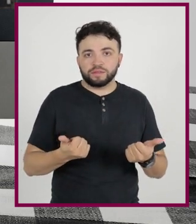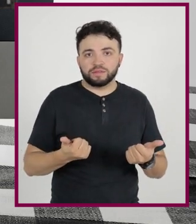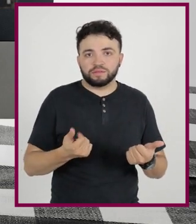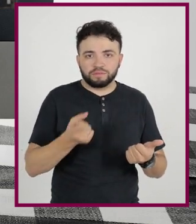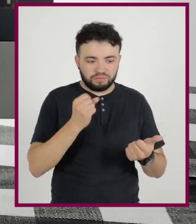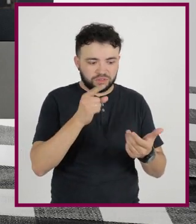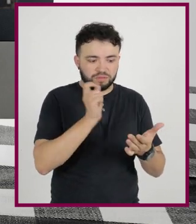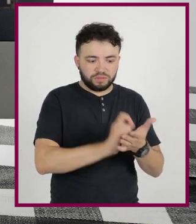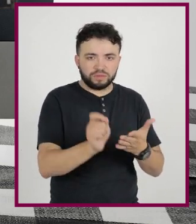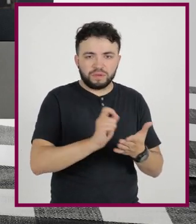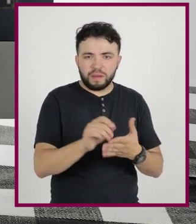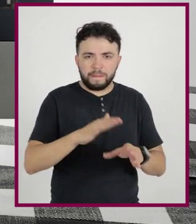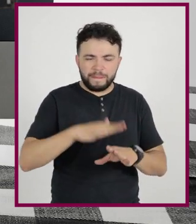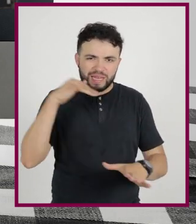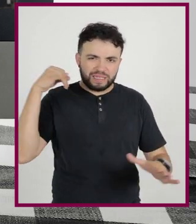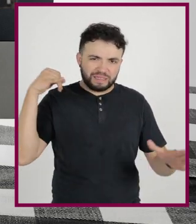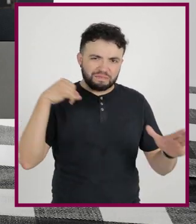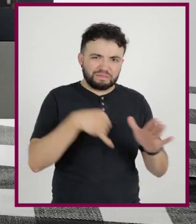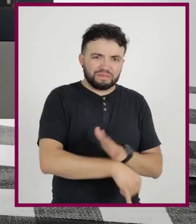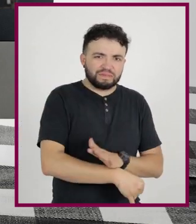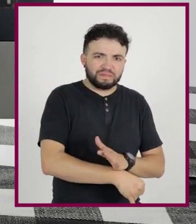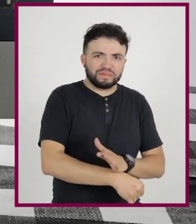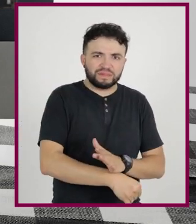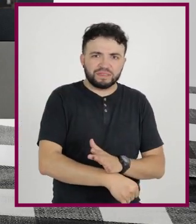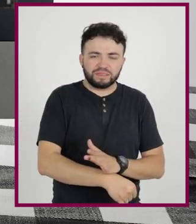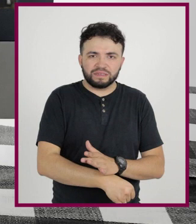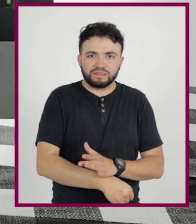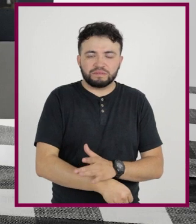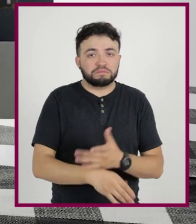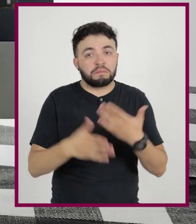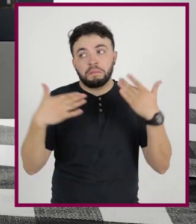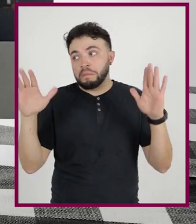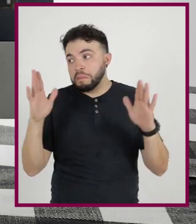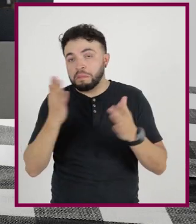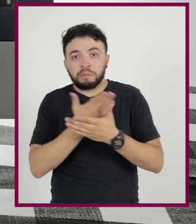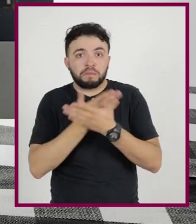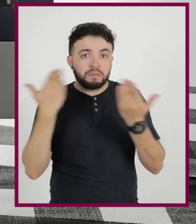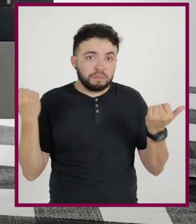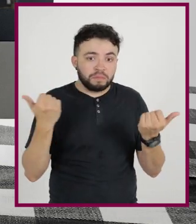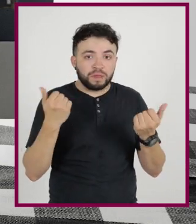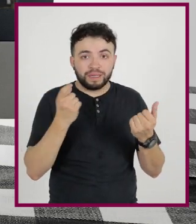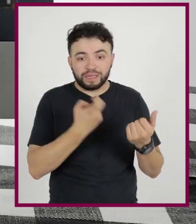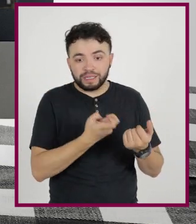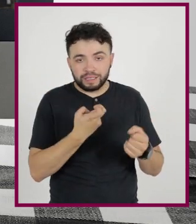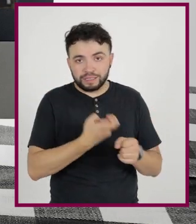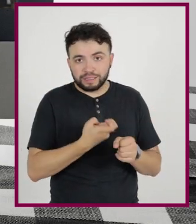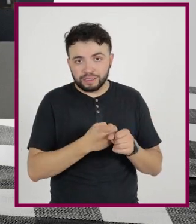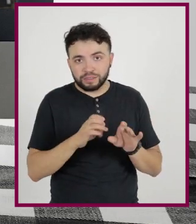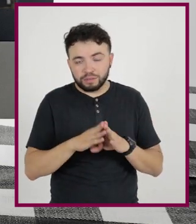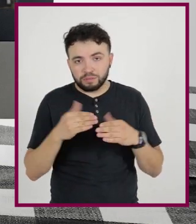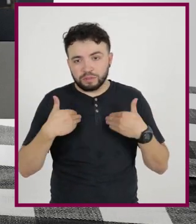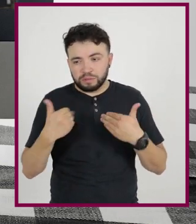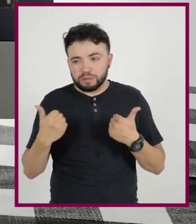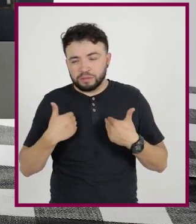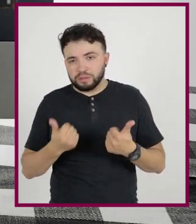o comprender un texto de una manera más profunda y tal vez, no sé, en esa